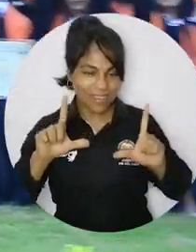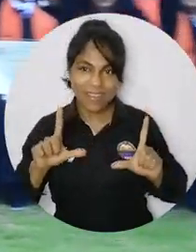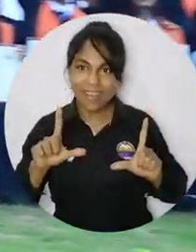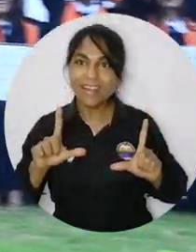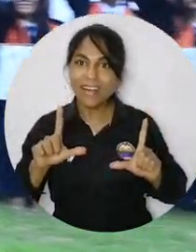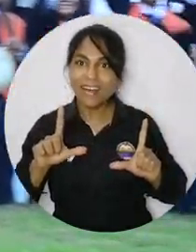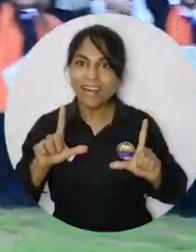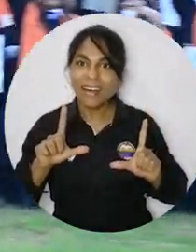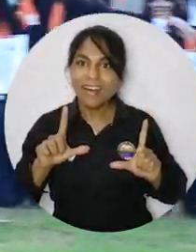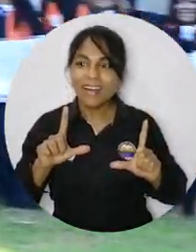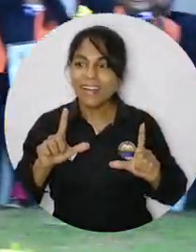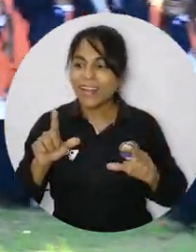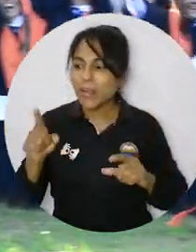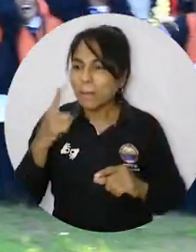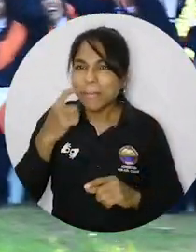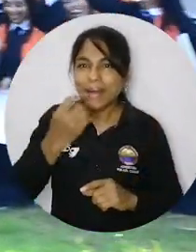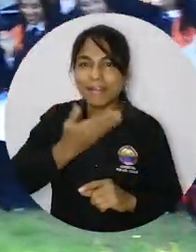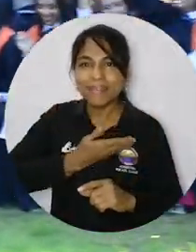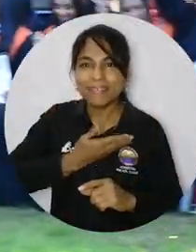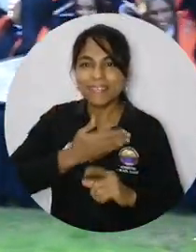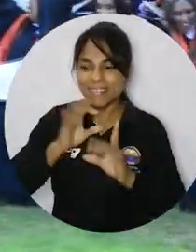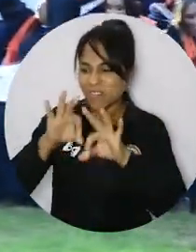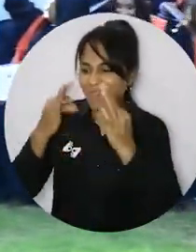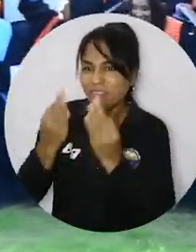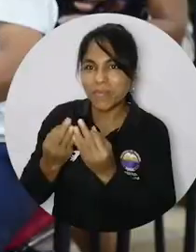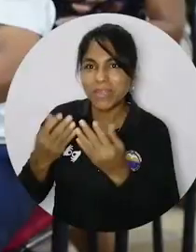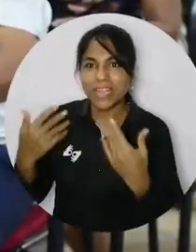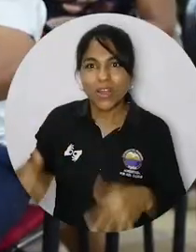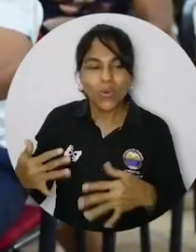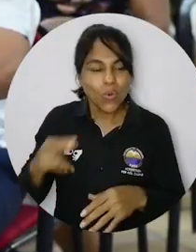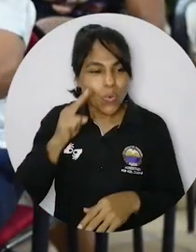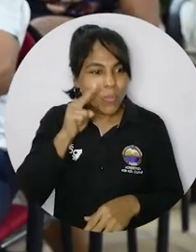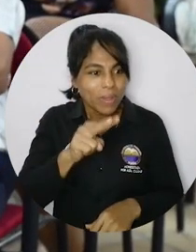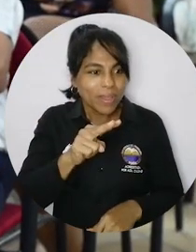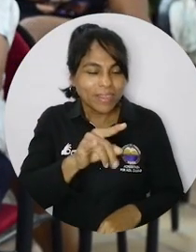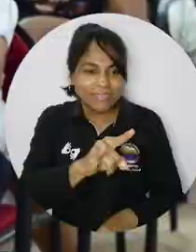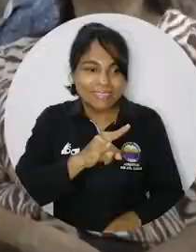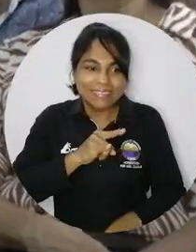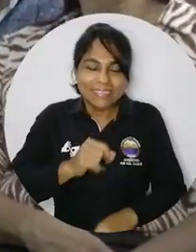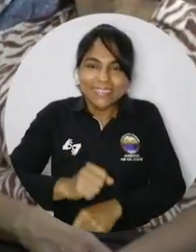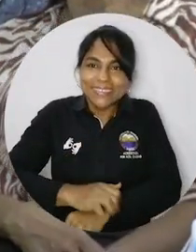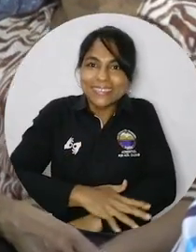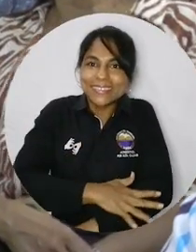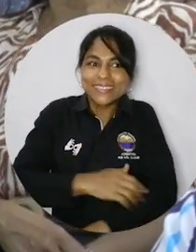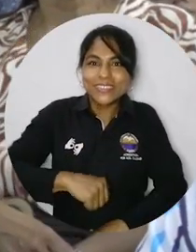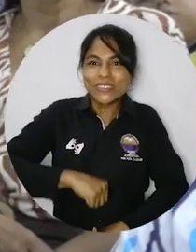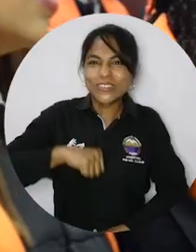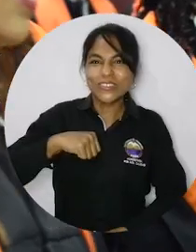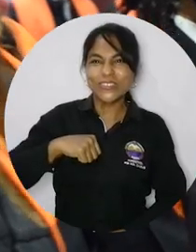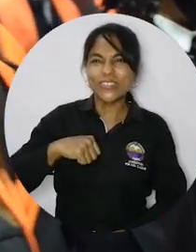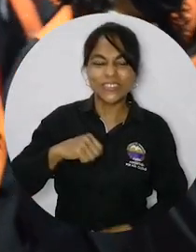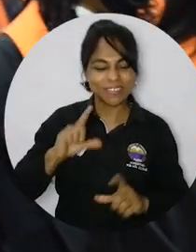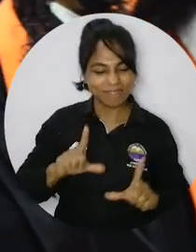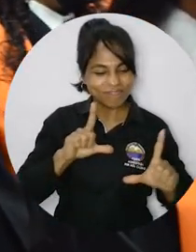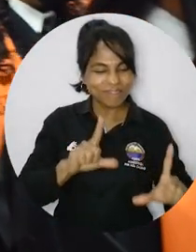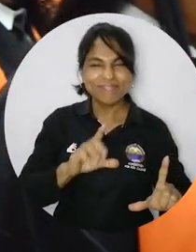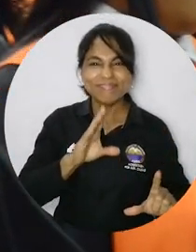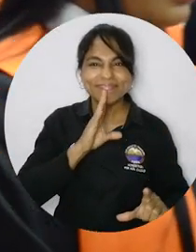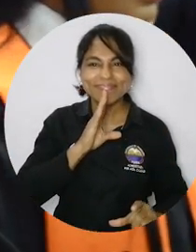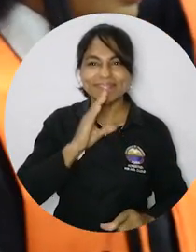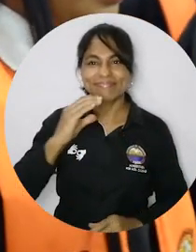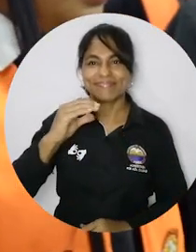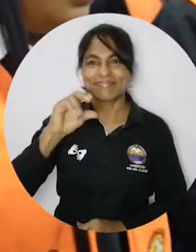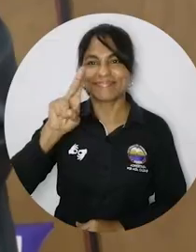emotividad y orgullo por la materialización de los sueños académicos son los sentimientos de los familiares de los nuevos titulados del centro para